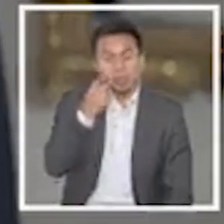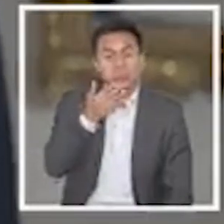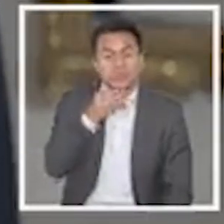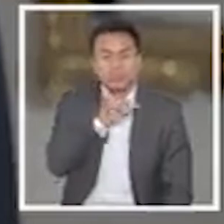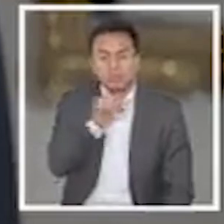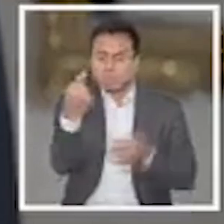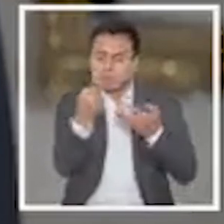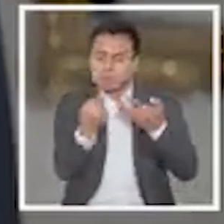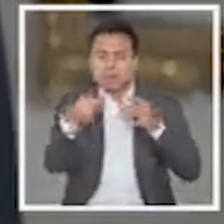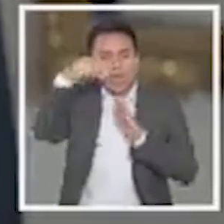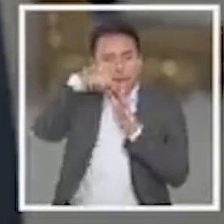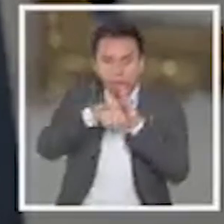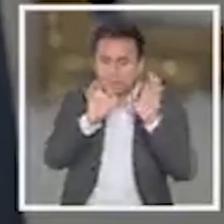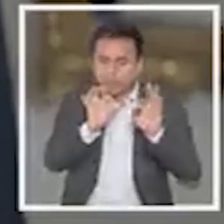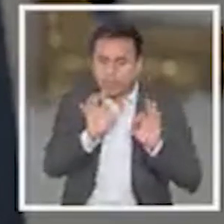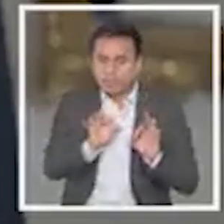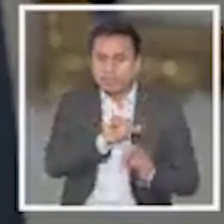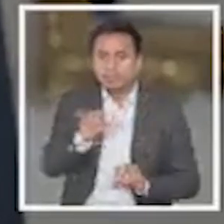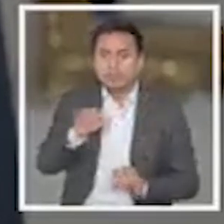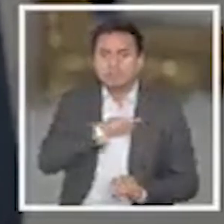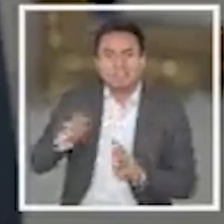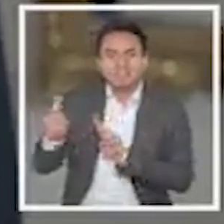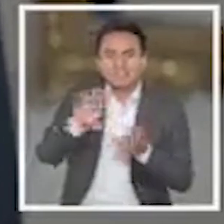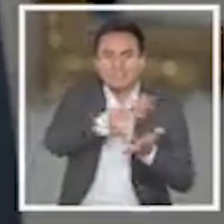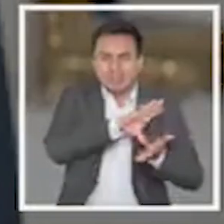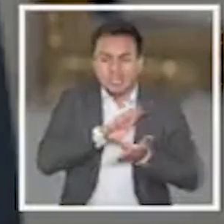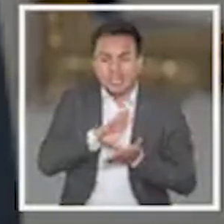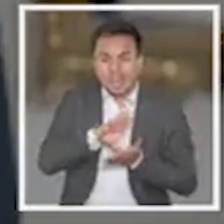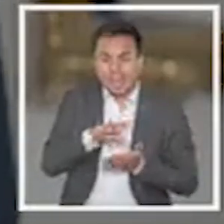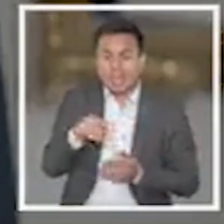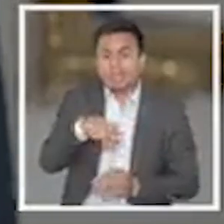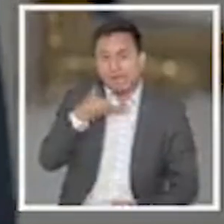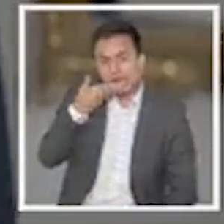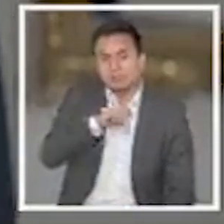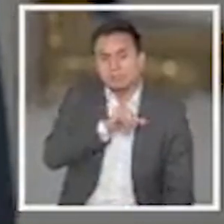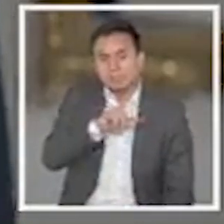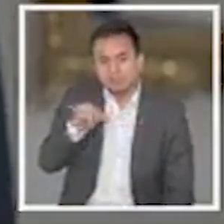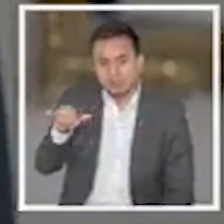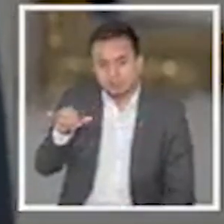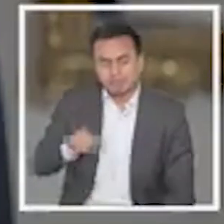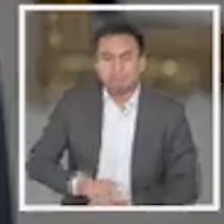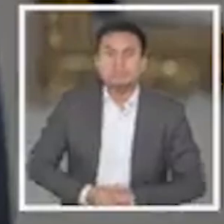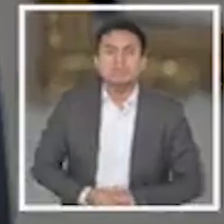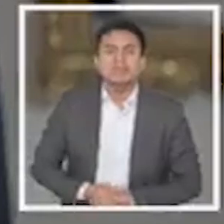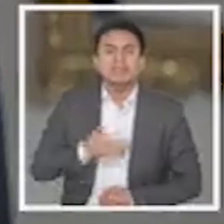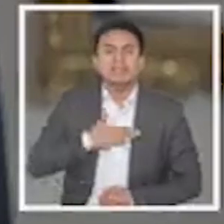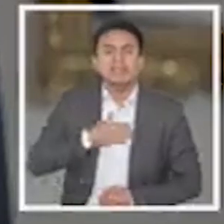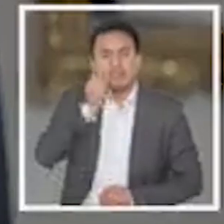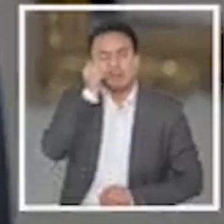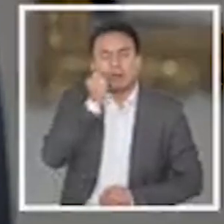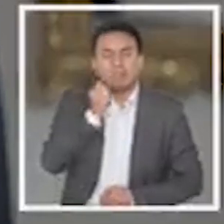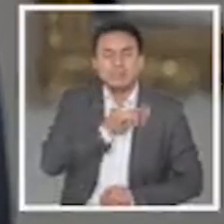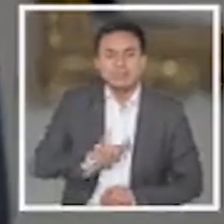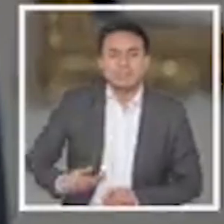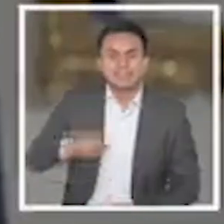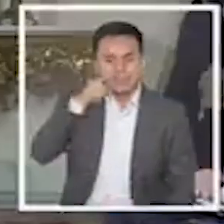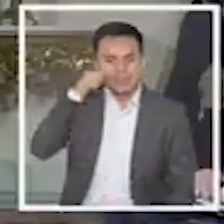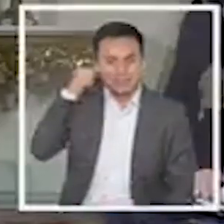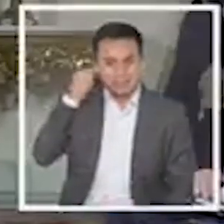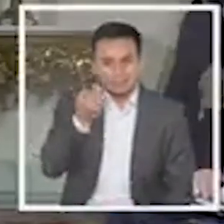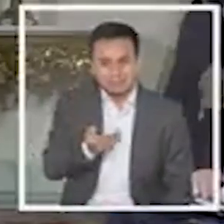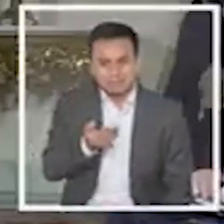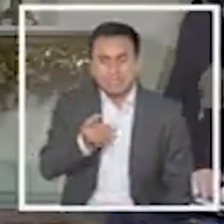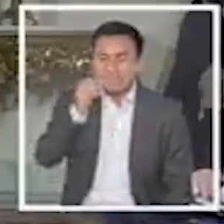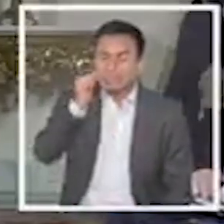además otros detalles que después nuestros cancilleres podrán dar cuenta. Querido presidente Alberto